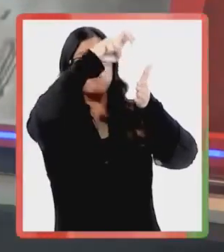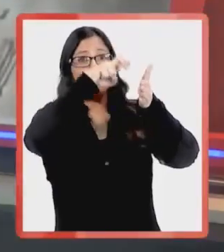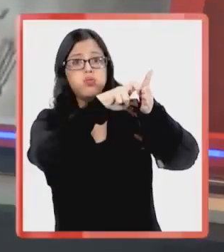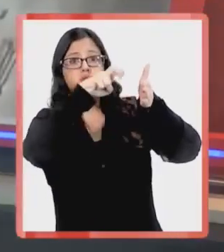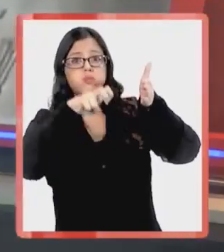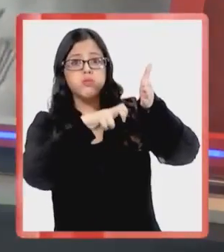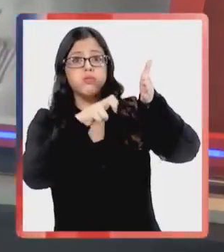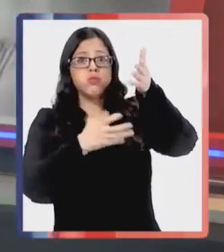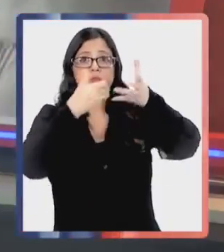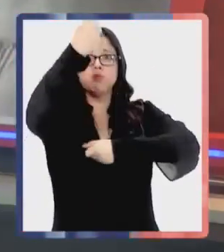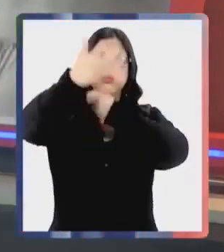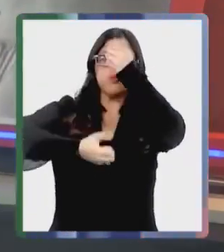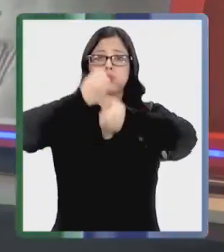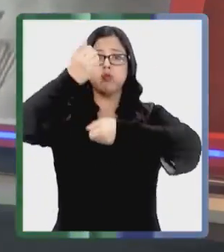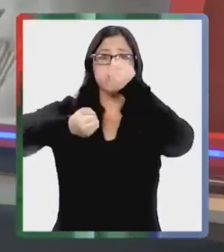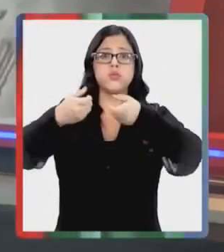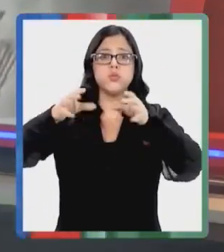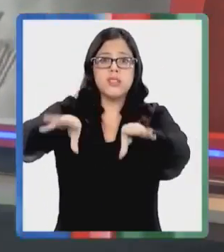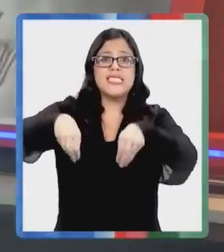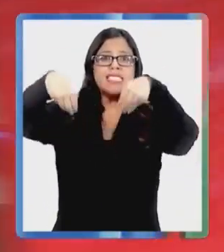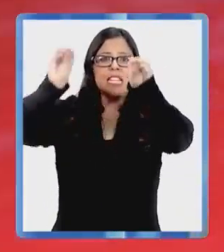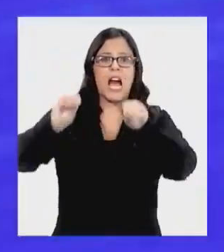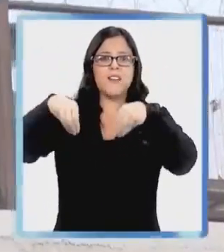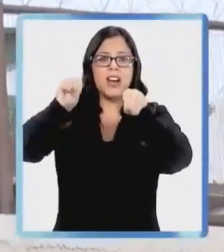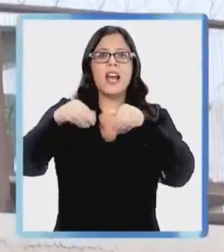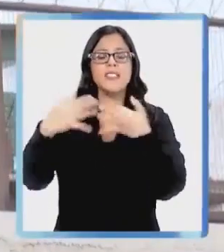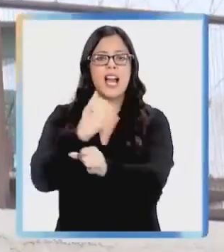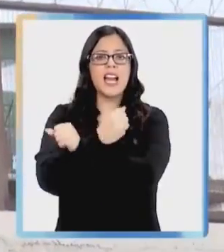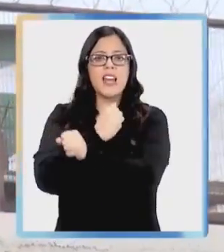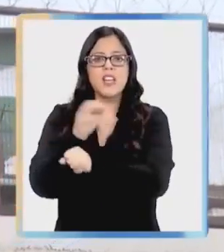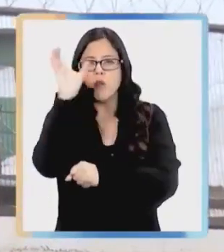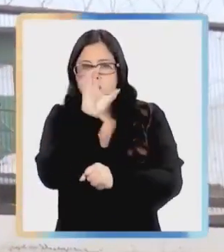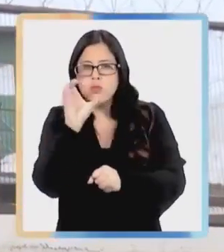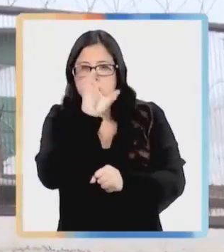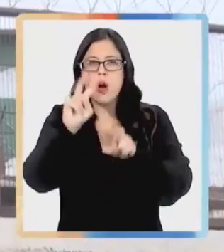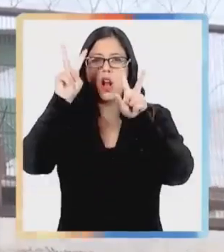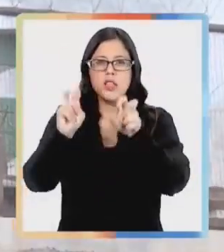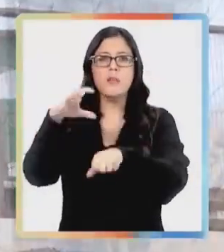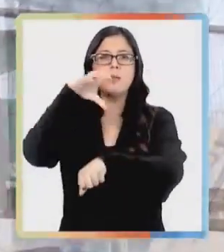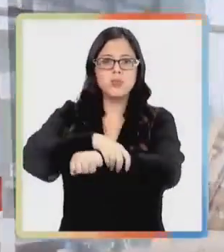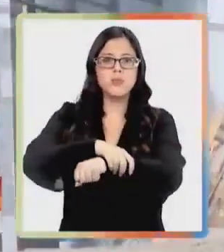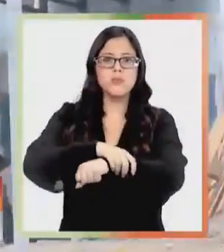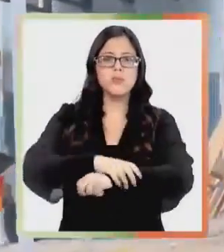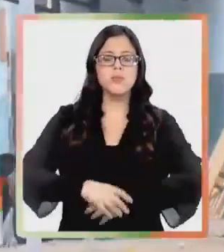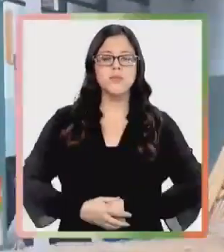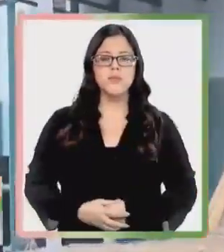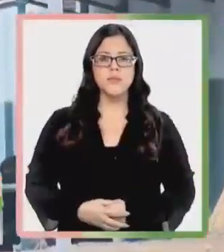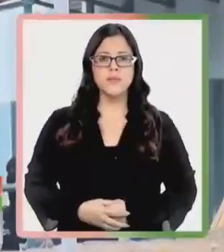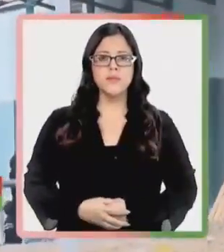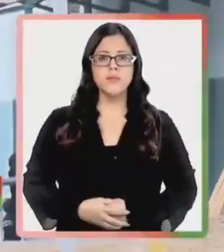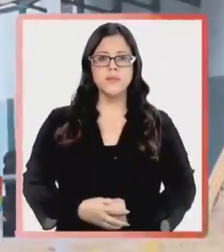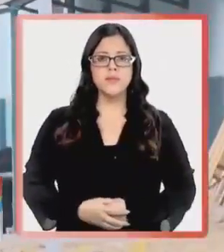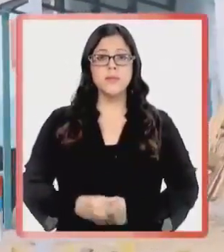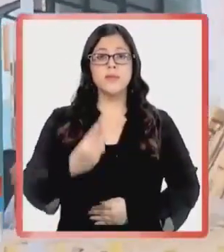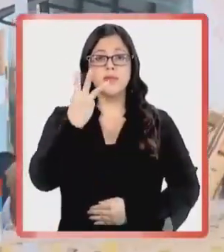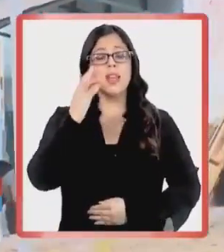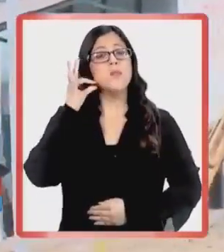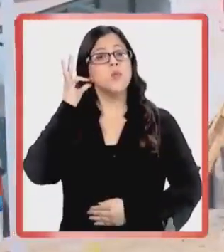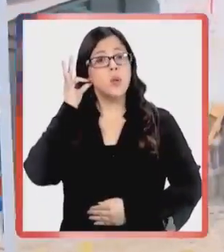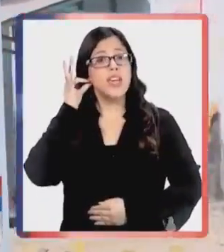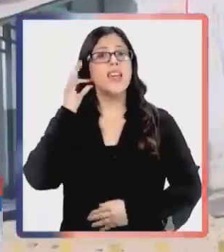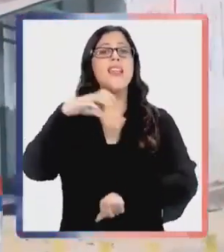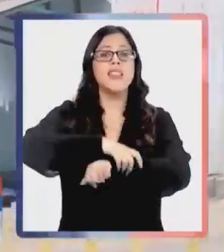búsqueda y captura antofagasta TV con la historia tres internas de la cárcel de mujeres de antofagasta se fugaron durante